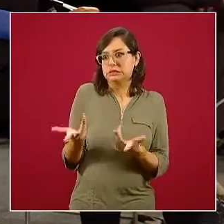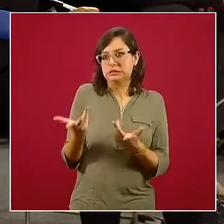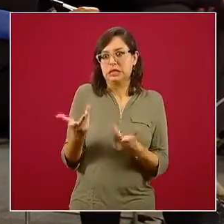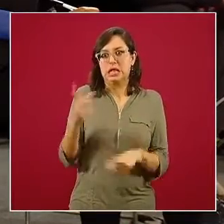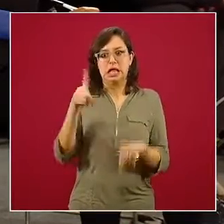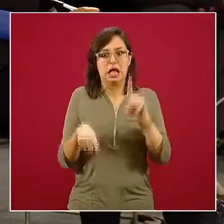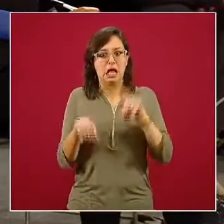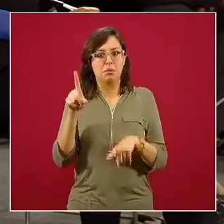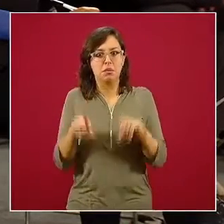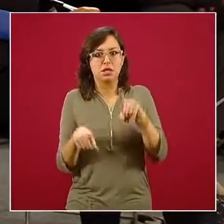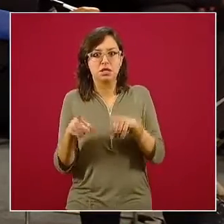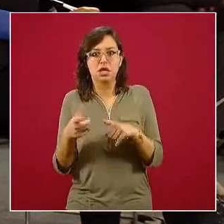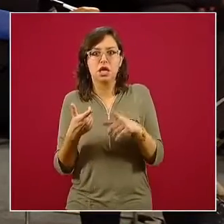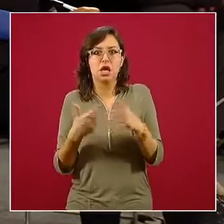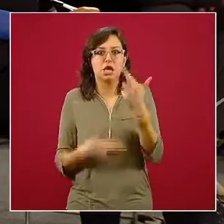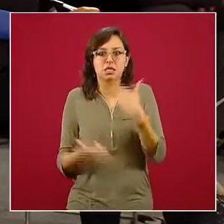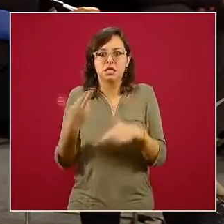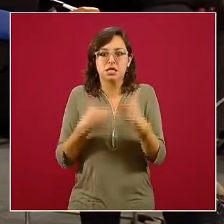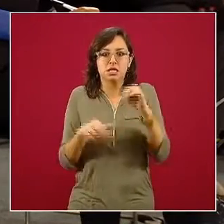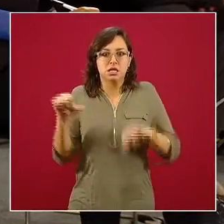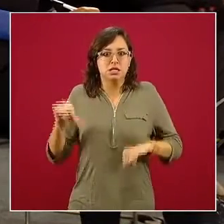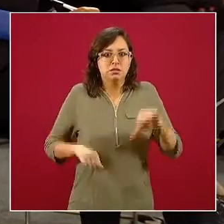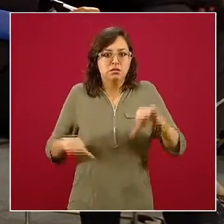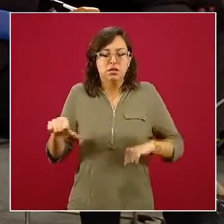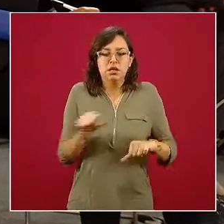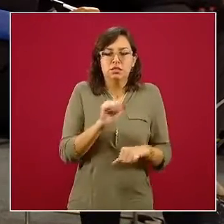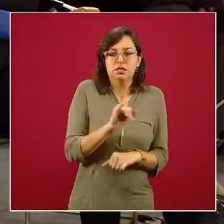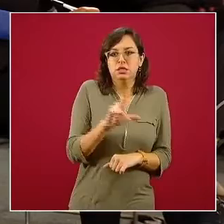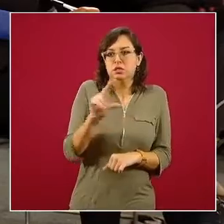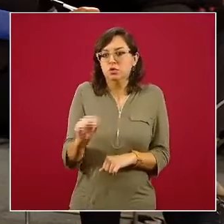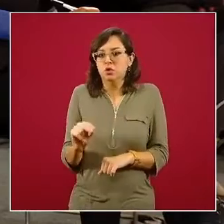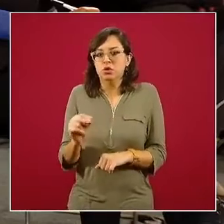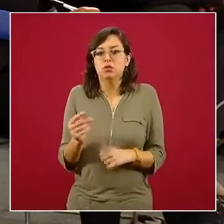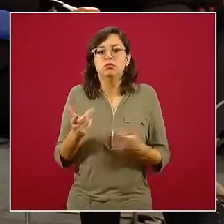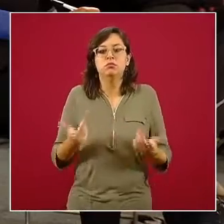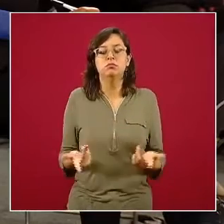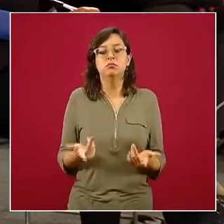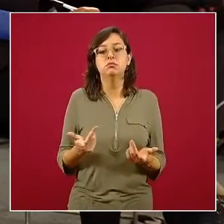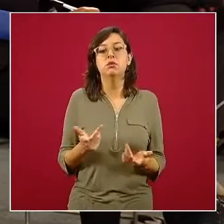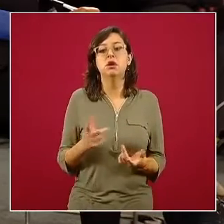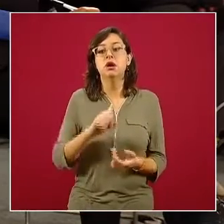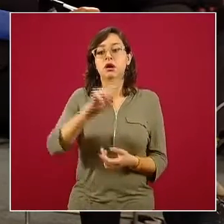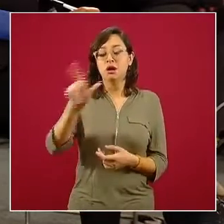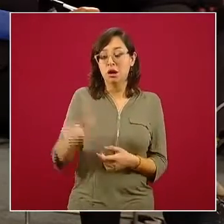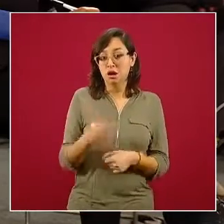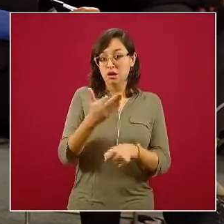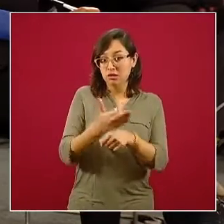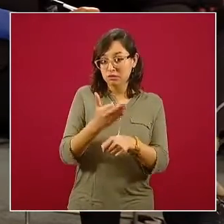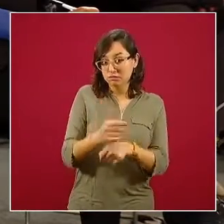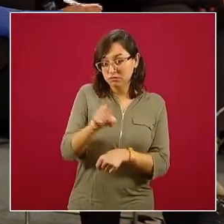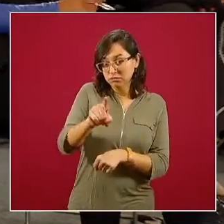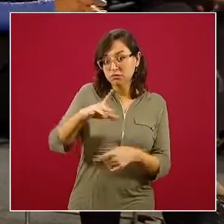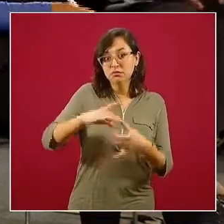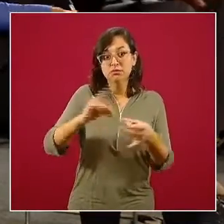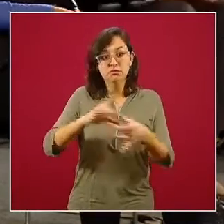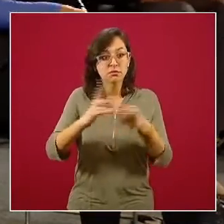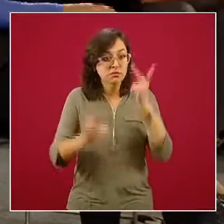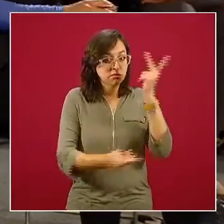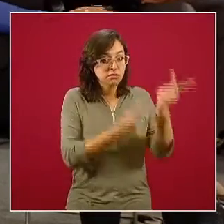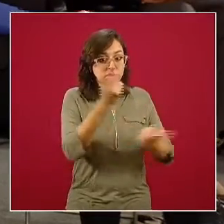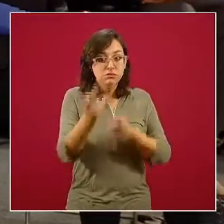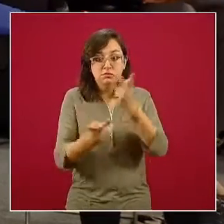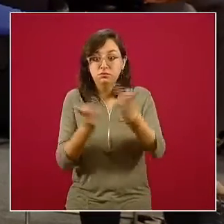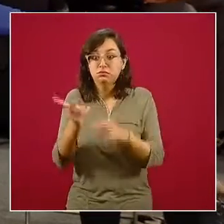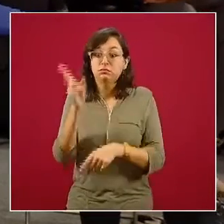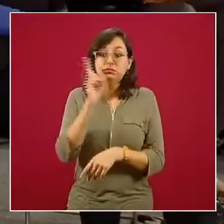los municipios a la nueva normalidad. Y preguntarle si esta encuesta que están anunciando contempla